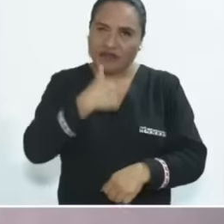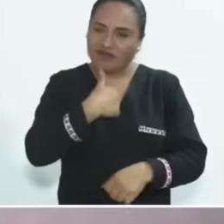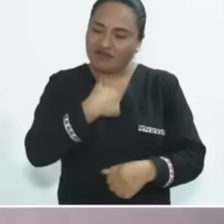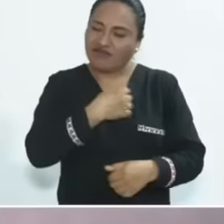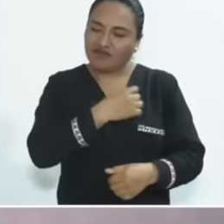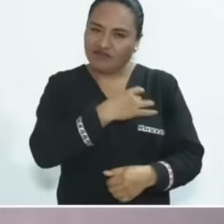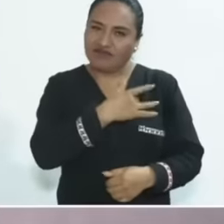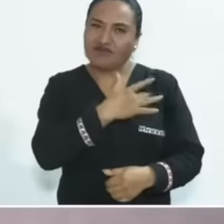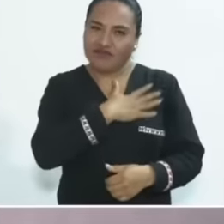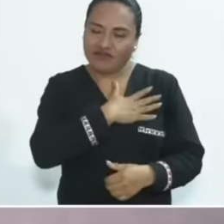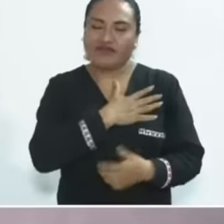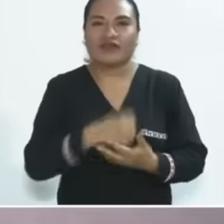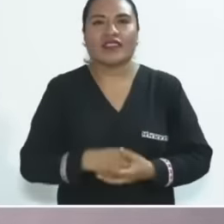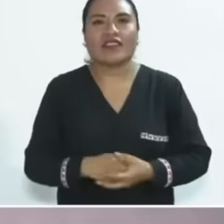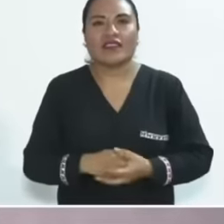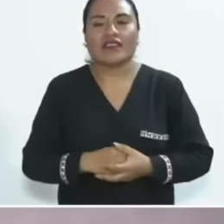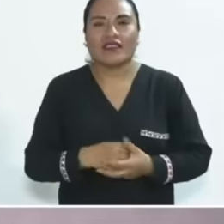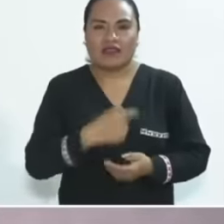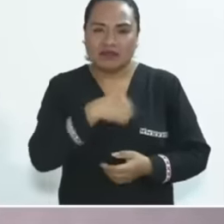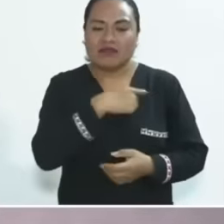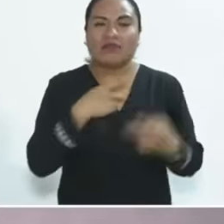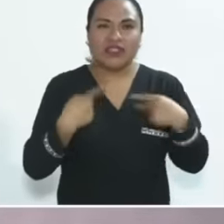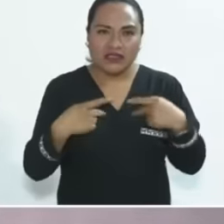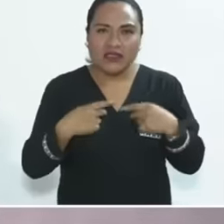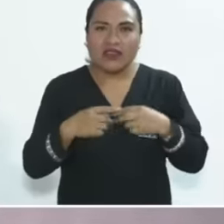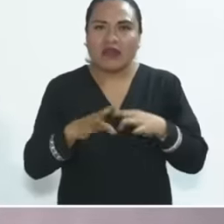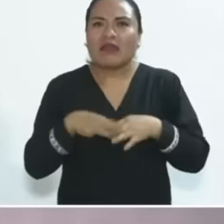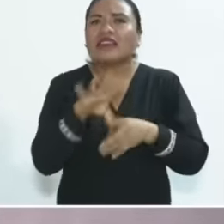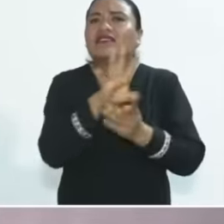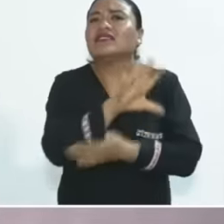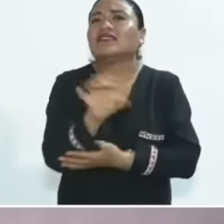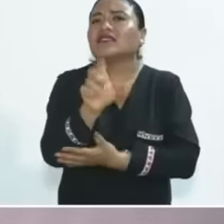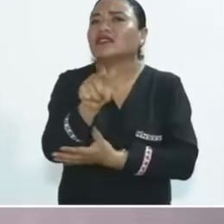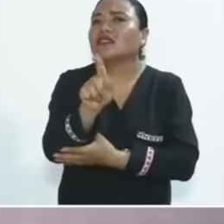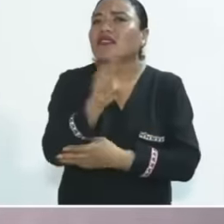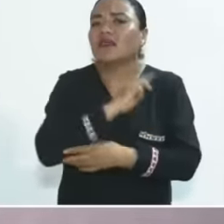los 570 municipios de Oaxaca.